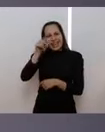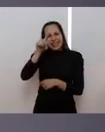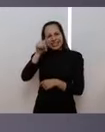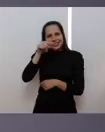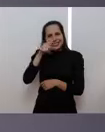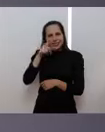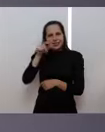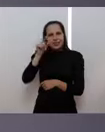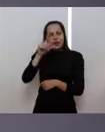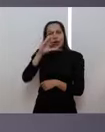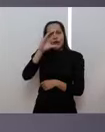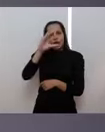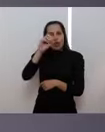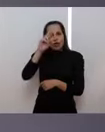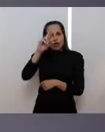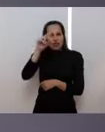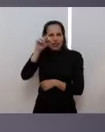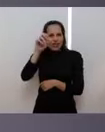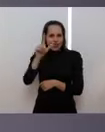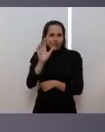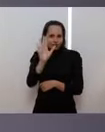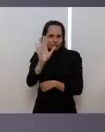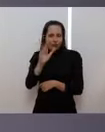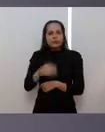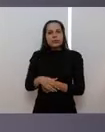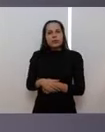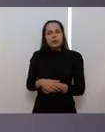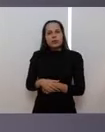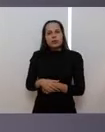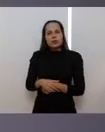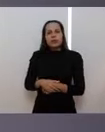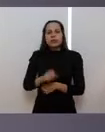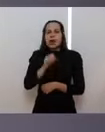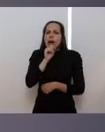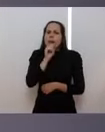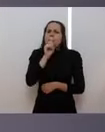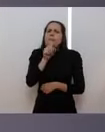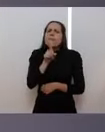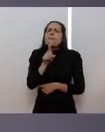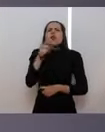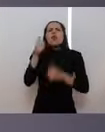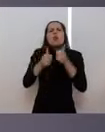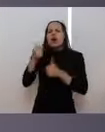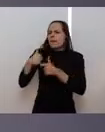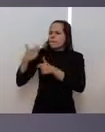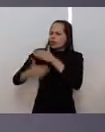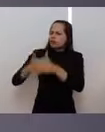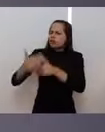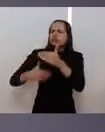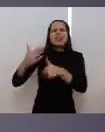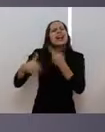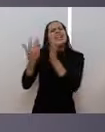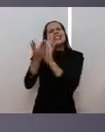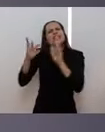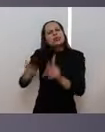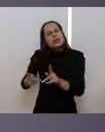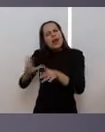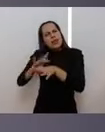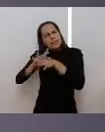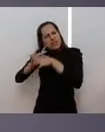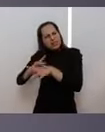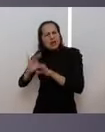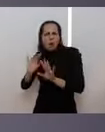investigación científica la pregunta es cuál es el proceso para que un estudiante de medicina o de cualquier área de la salud